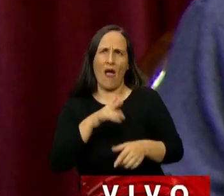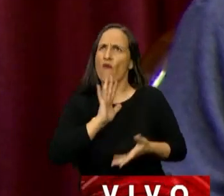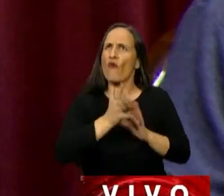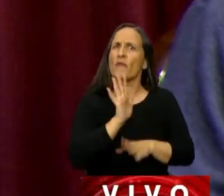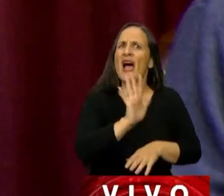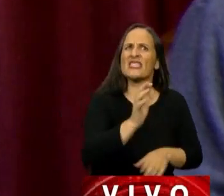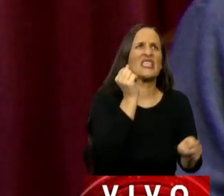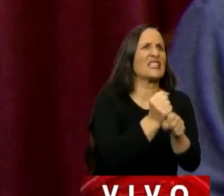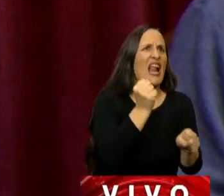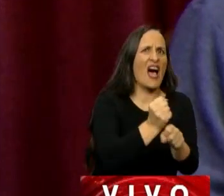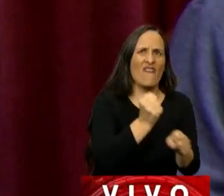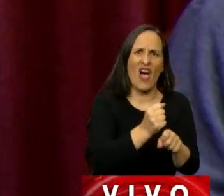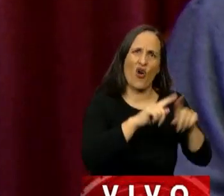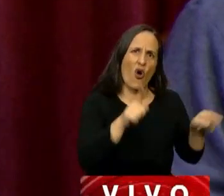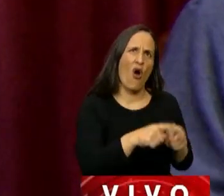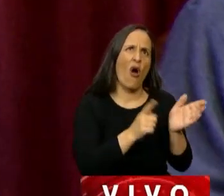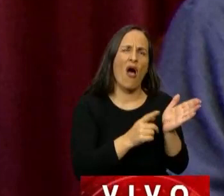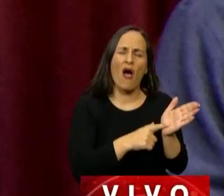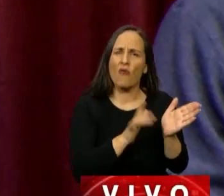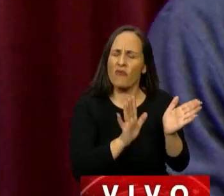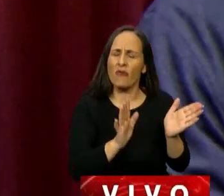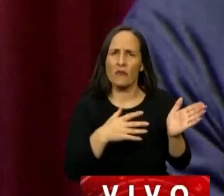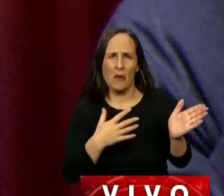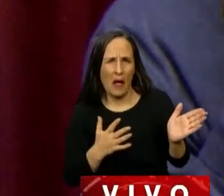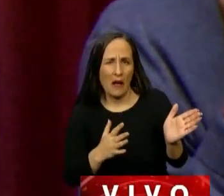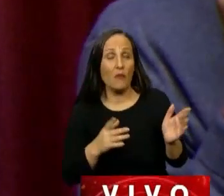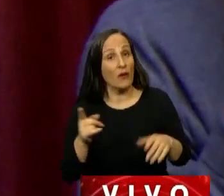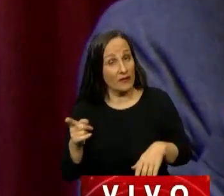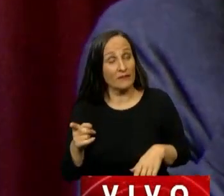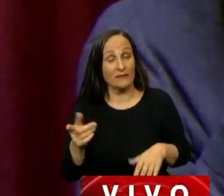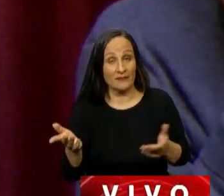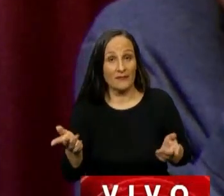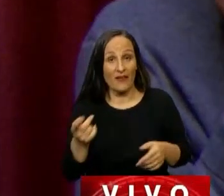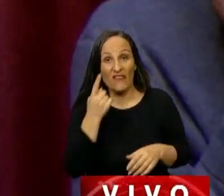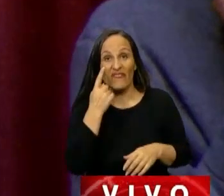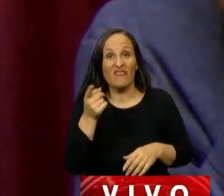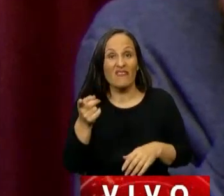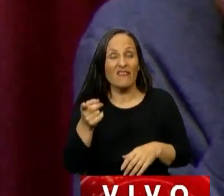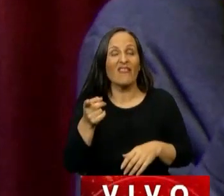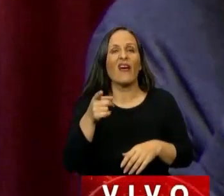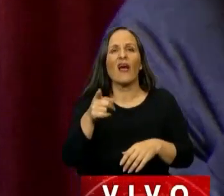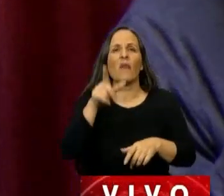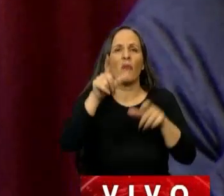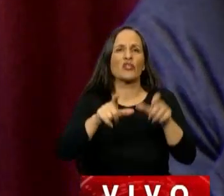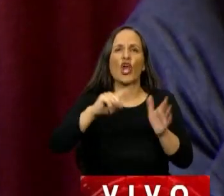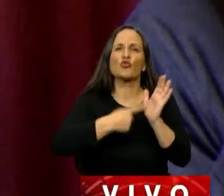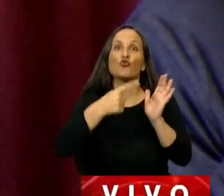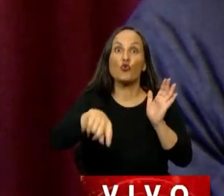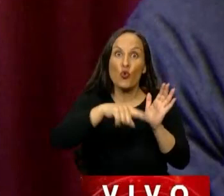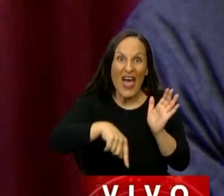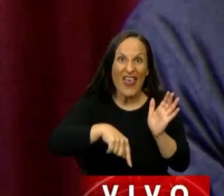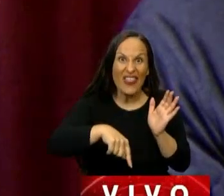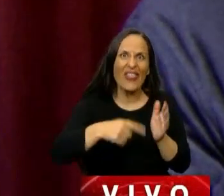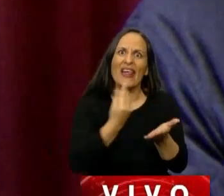precaricen trabajadoras y trabajadores, le digo que empiece por que pasen a planta todos los trabajadores de la Ciudad de Buenos Aires que